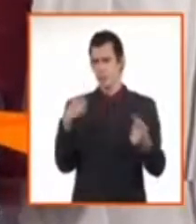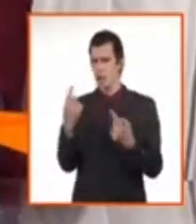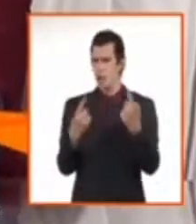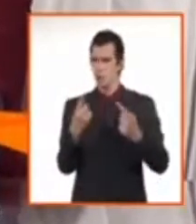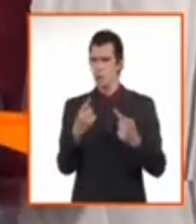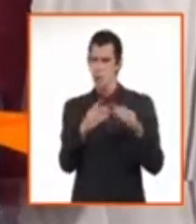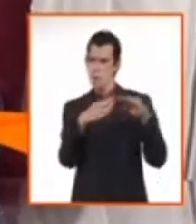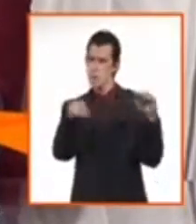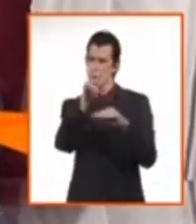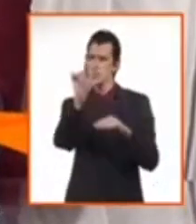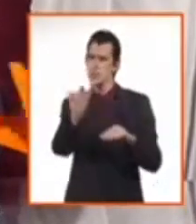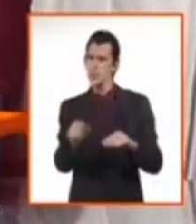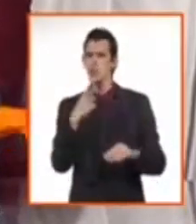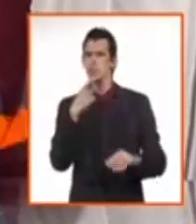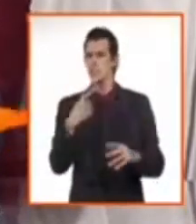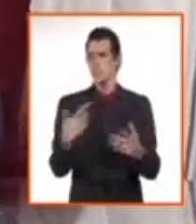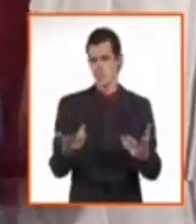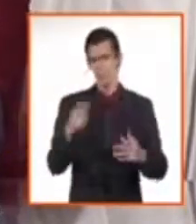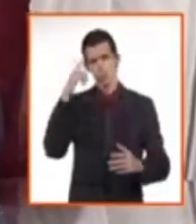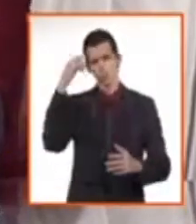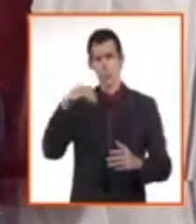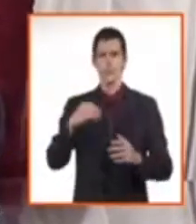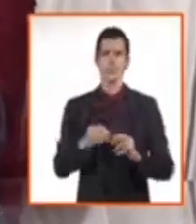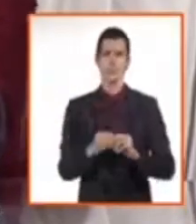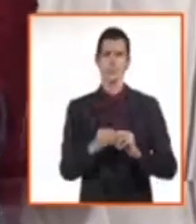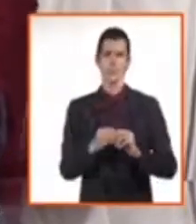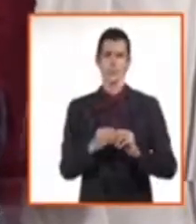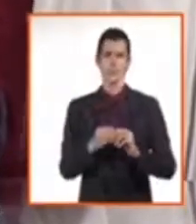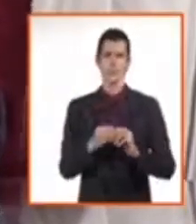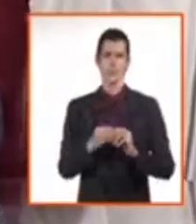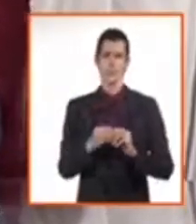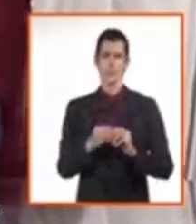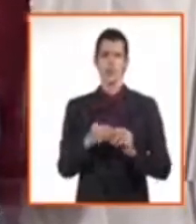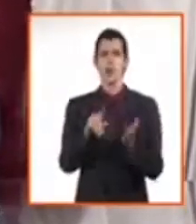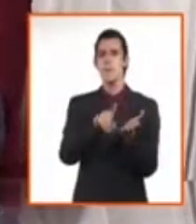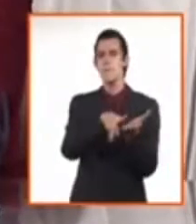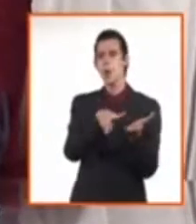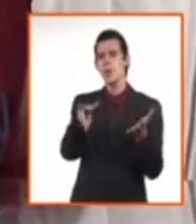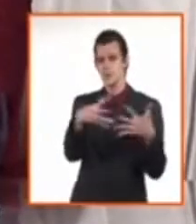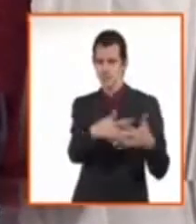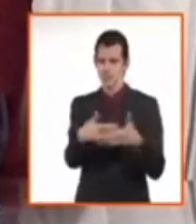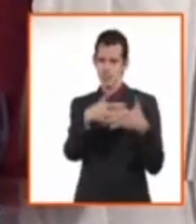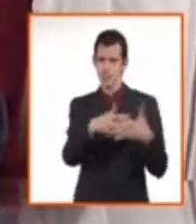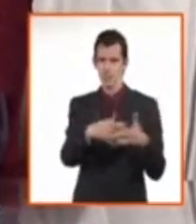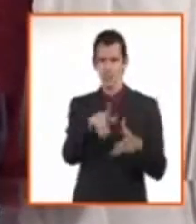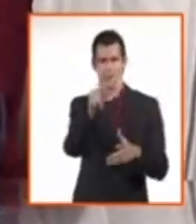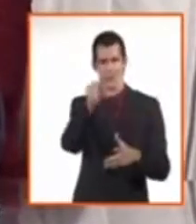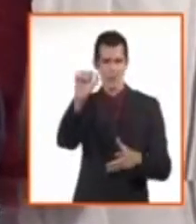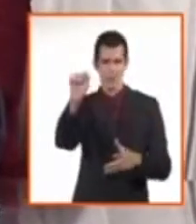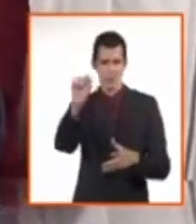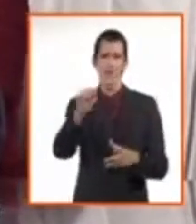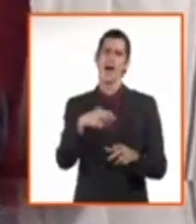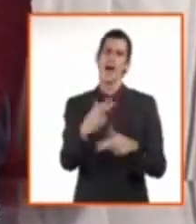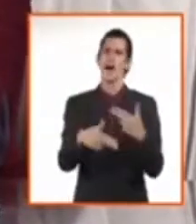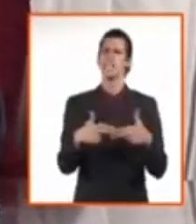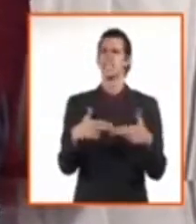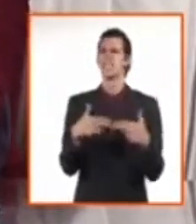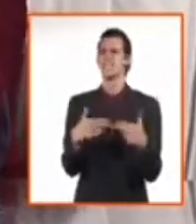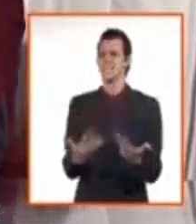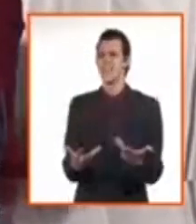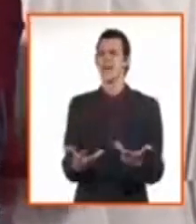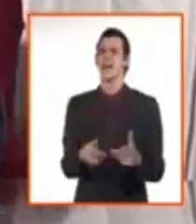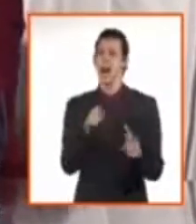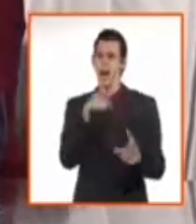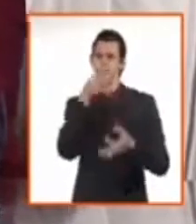de muchos emigrantes que tienen los ángeles efectivamente no se han referido a él el rostro de los